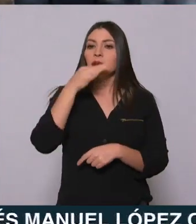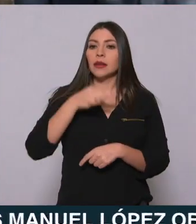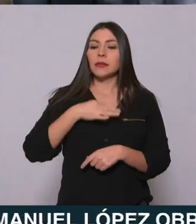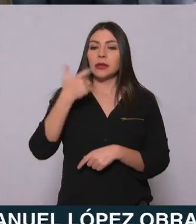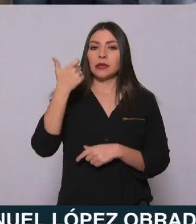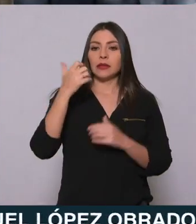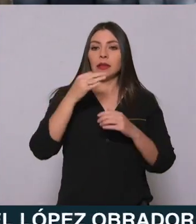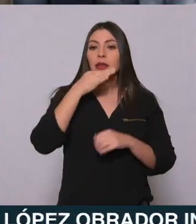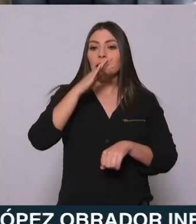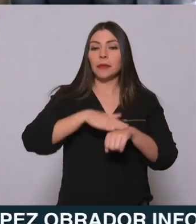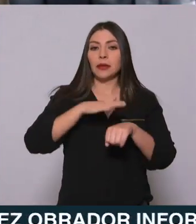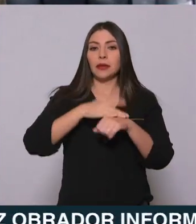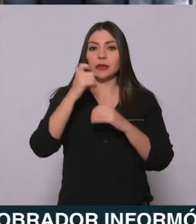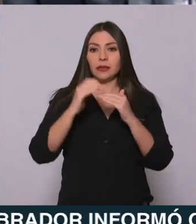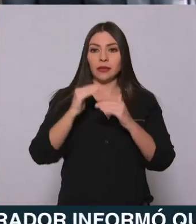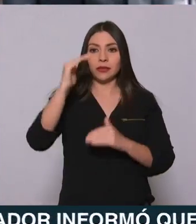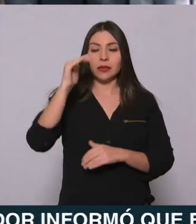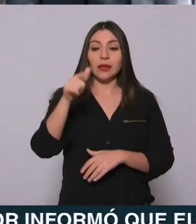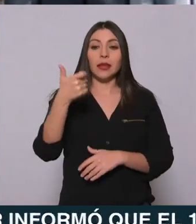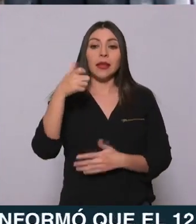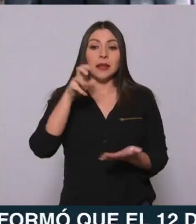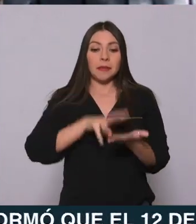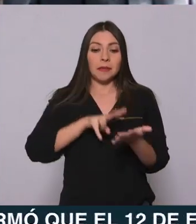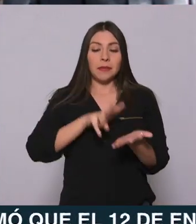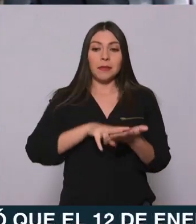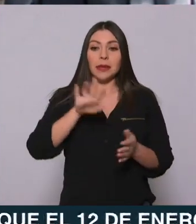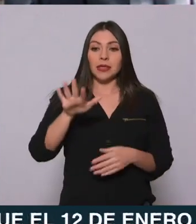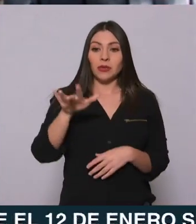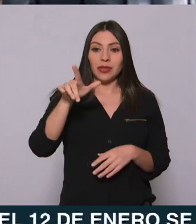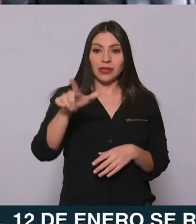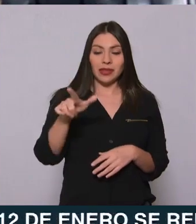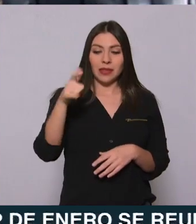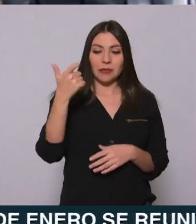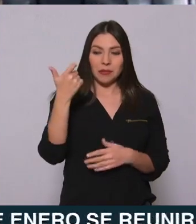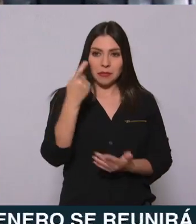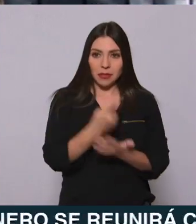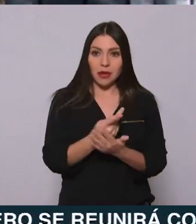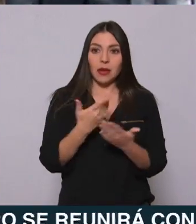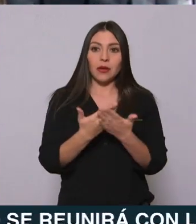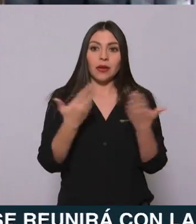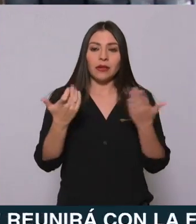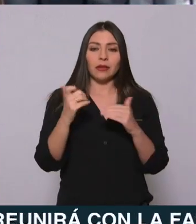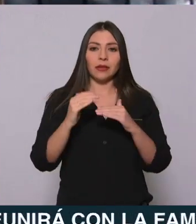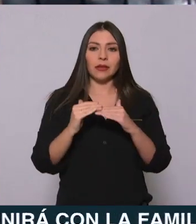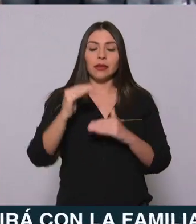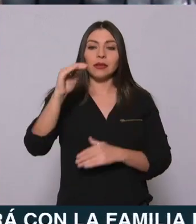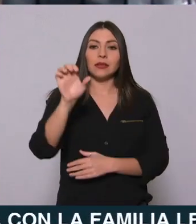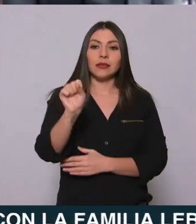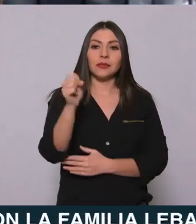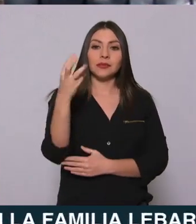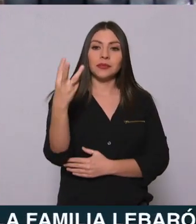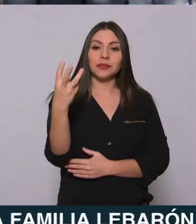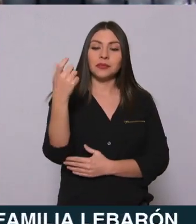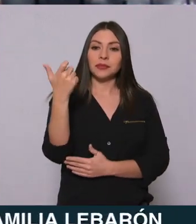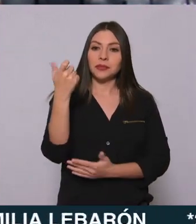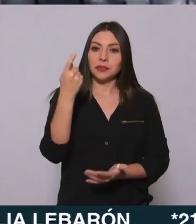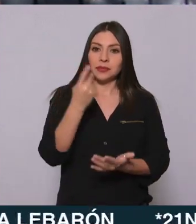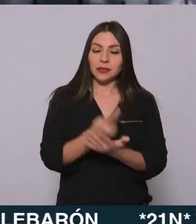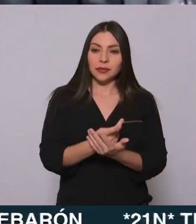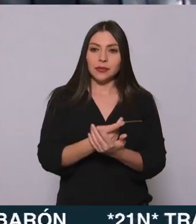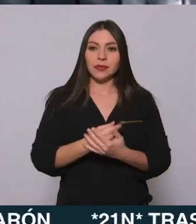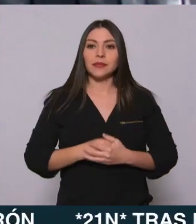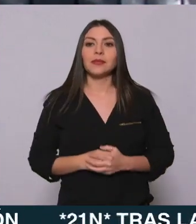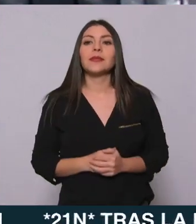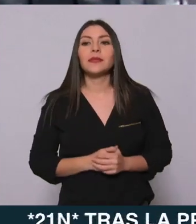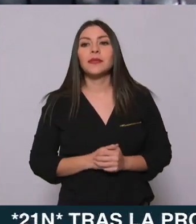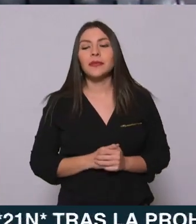57 y ahorita ya con los impuestos del gobierno y todo lo subieron a 63. Entonces pues sí, a muchos sí les cayó